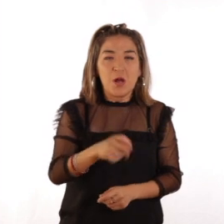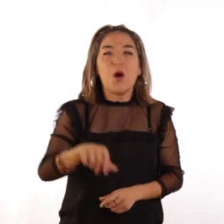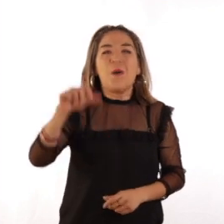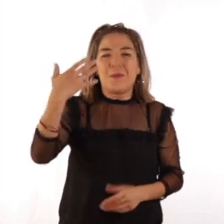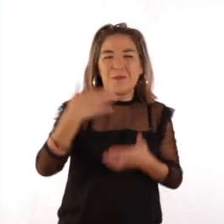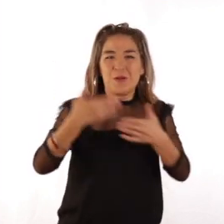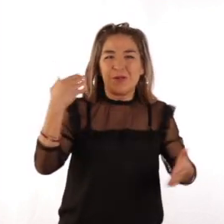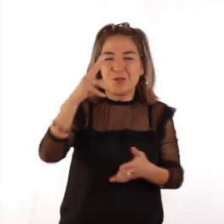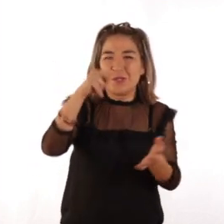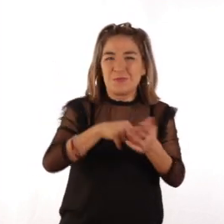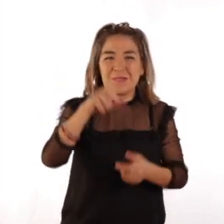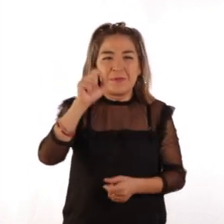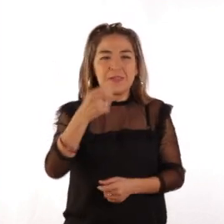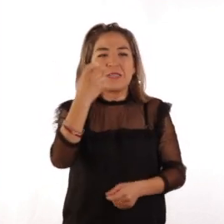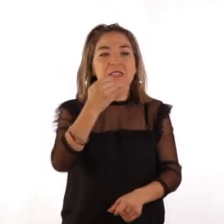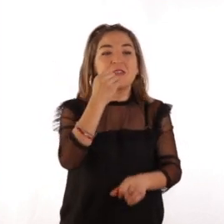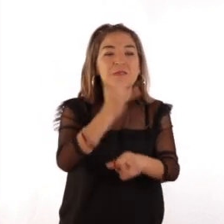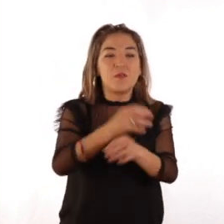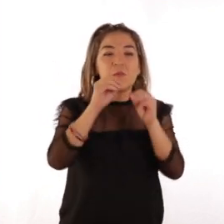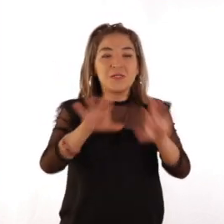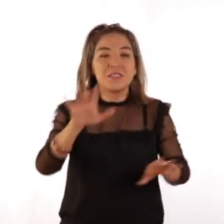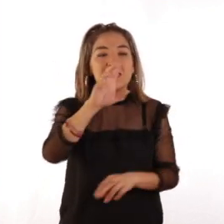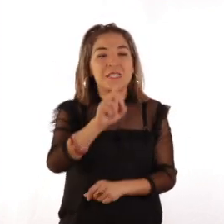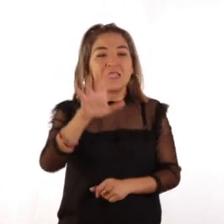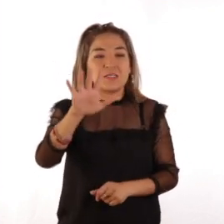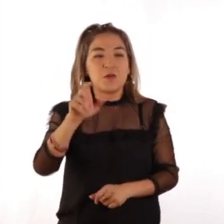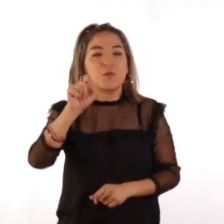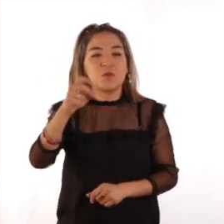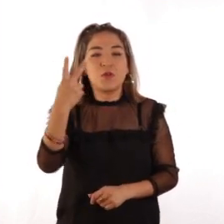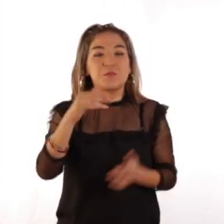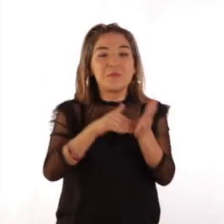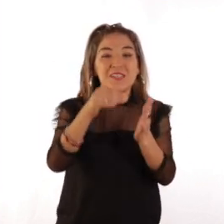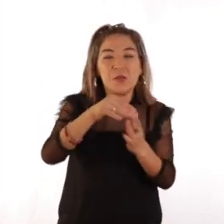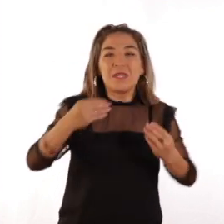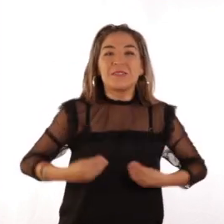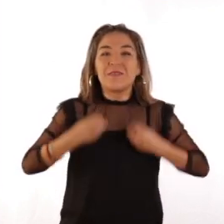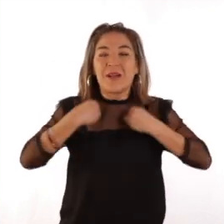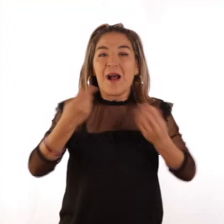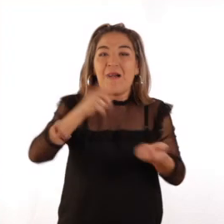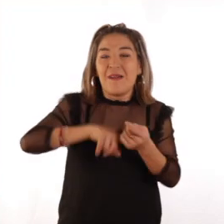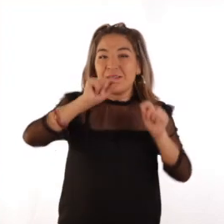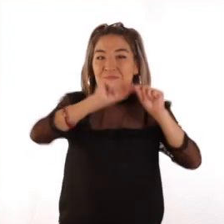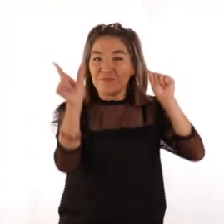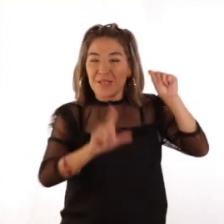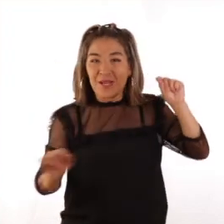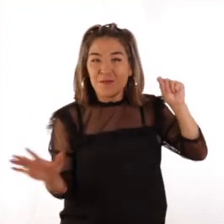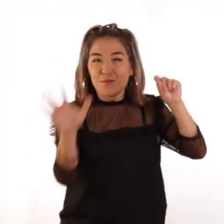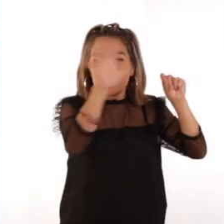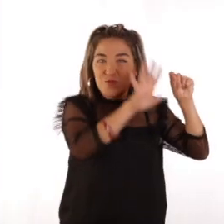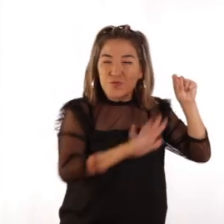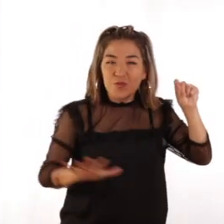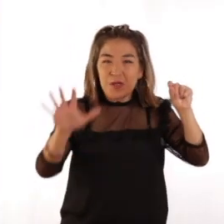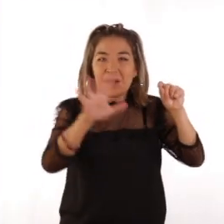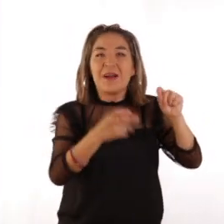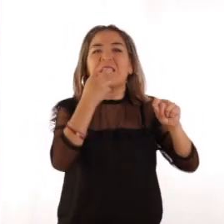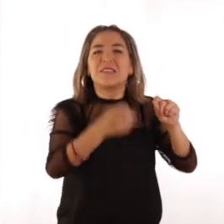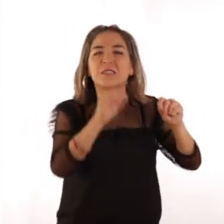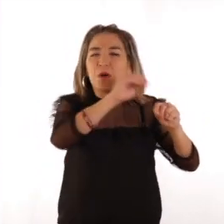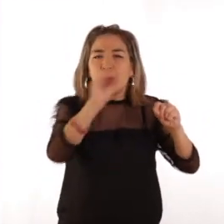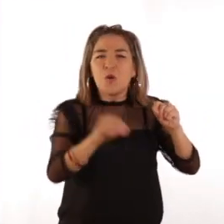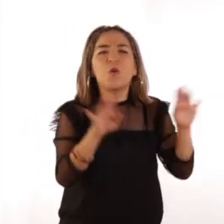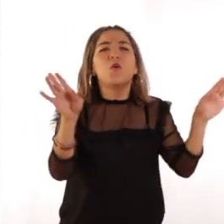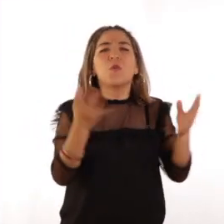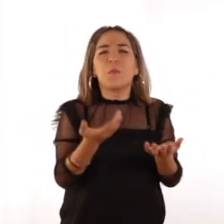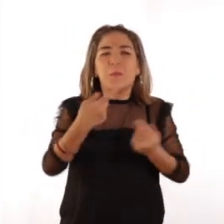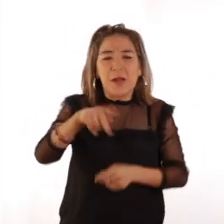2020 obtuvieron información de las 35.2 millones de viviendas que existen en México, sin necesidad